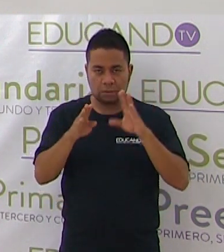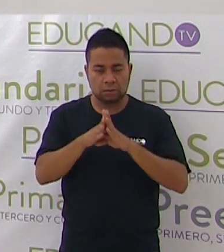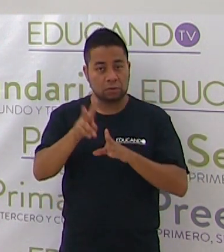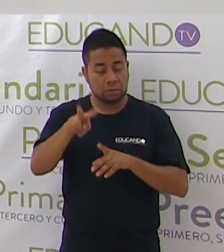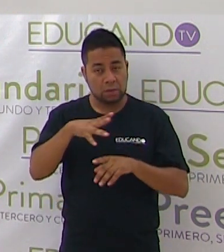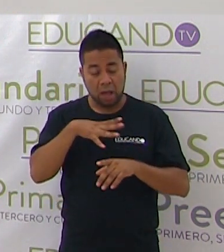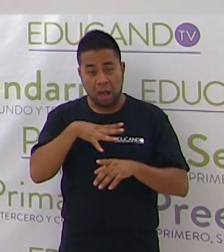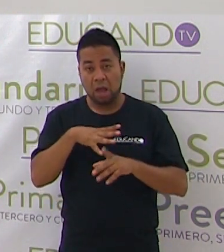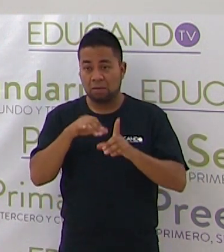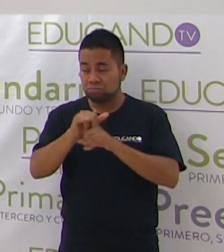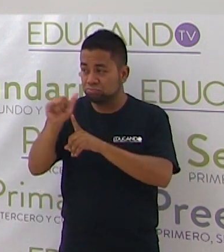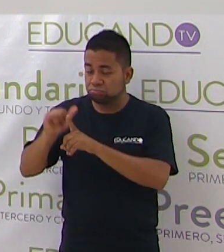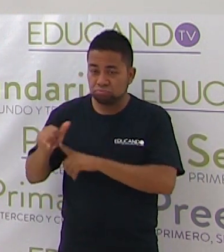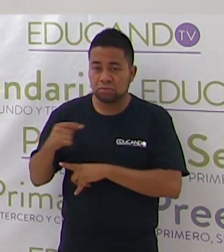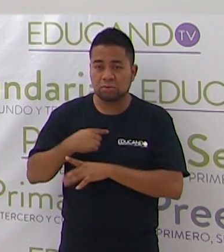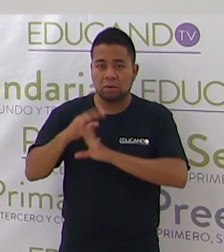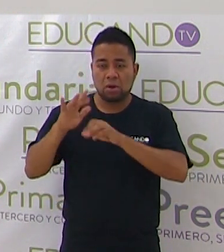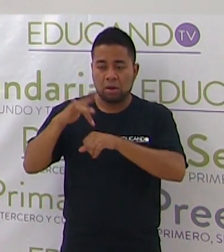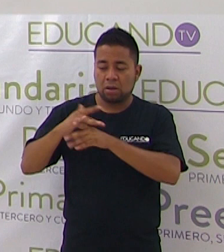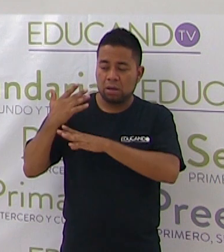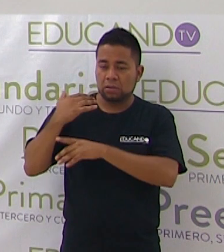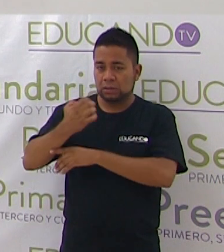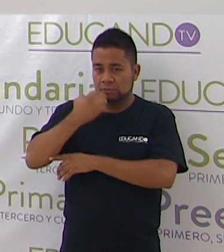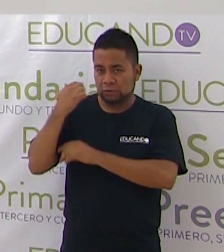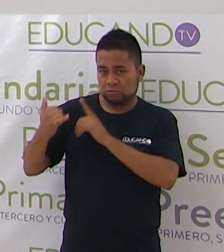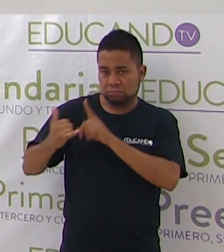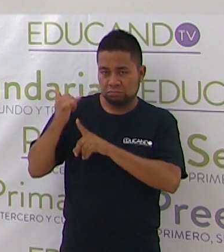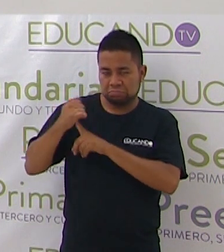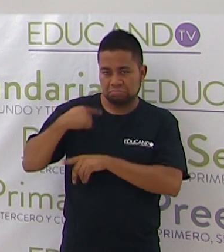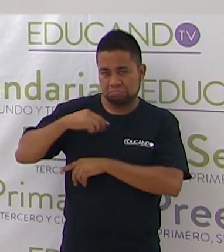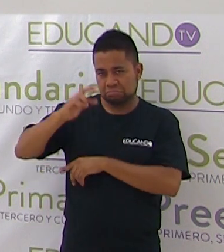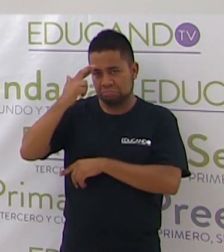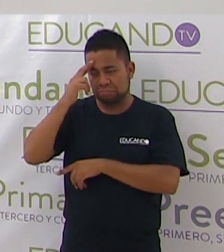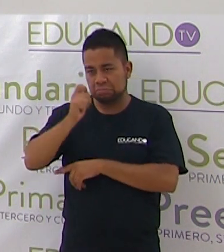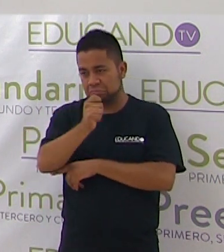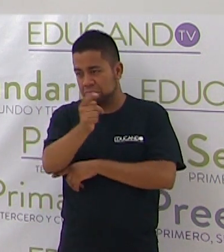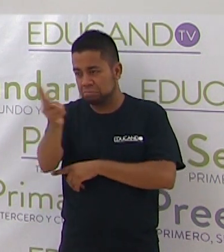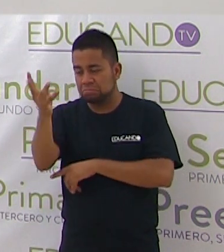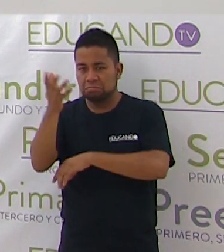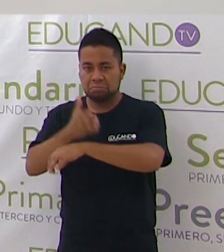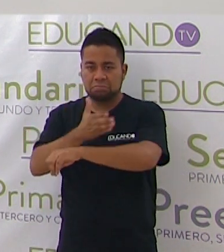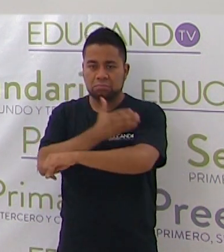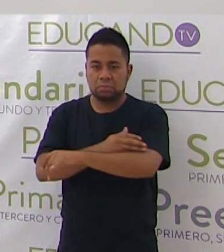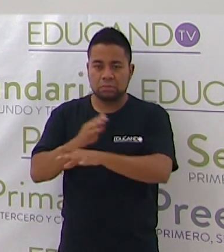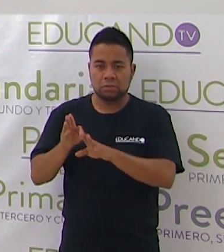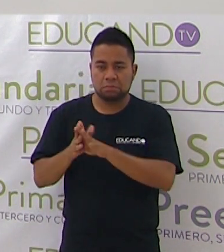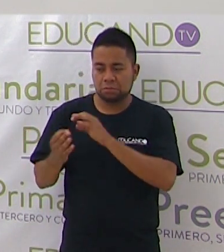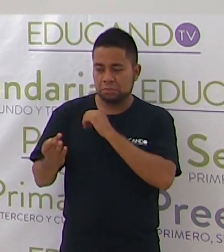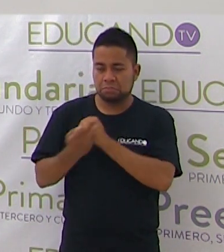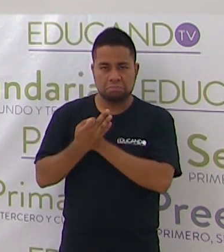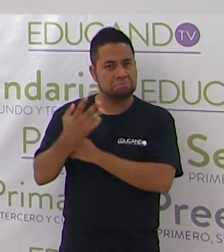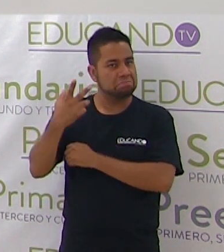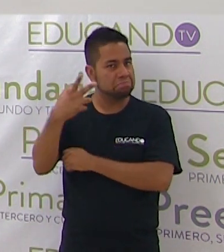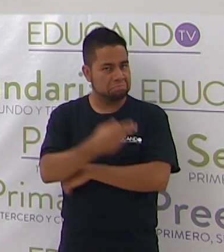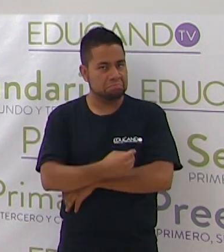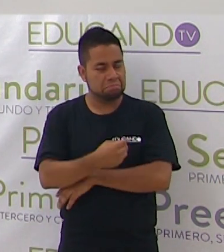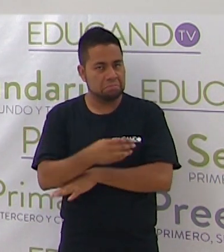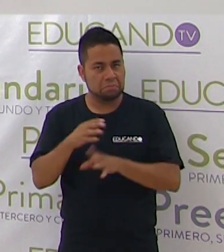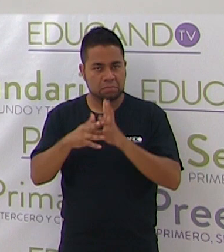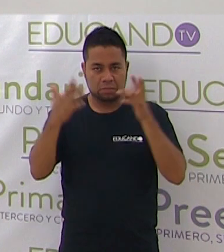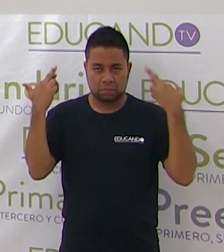bullying? Los que hemos sufrido bullying en la escuela recordamos que nuestros compañeros no nos defendieron y que